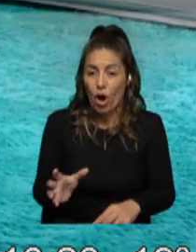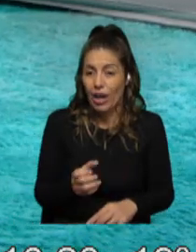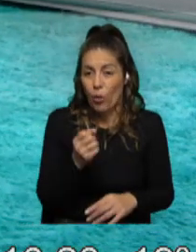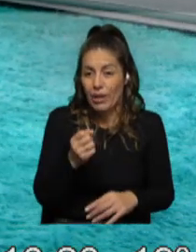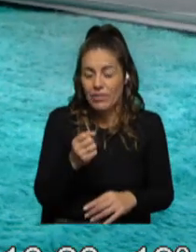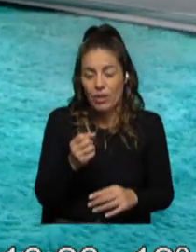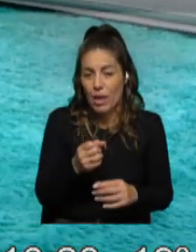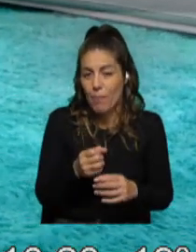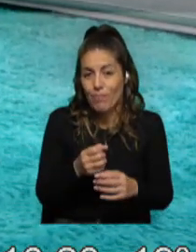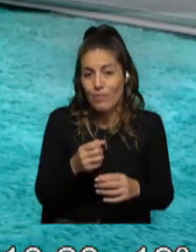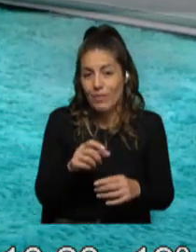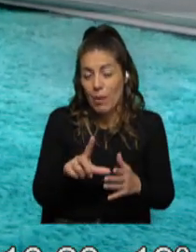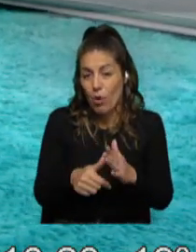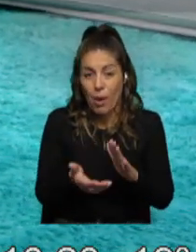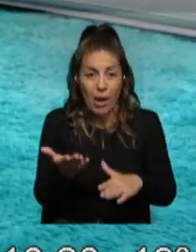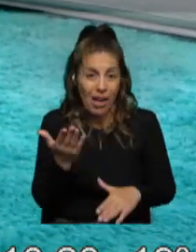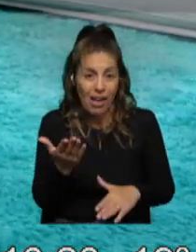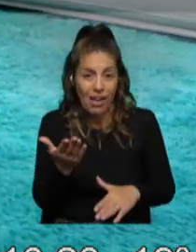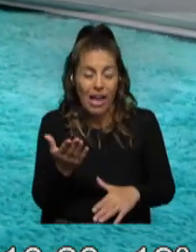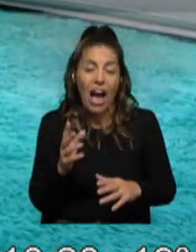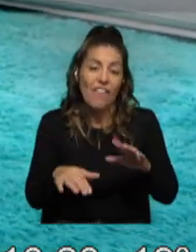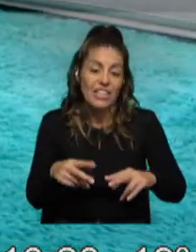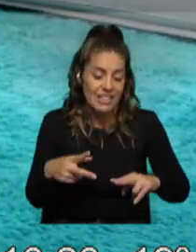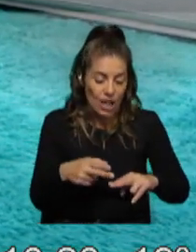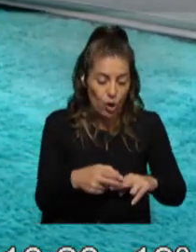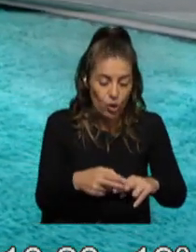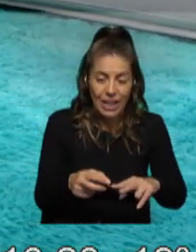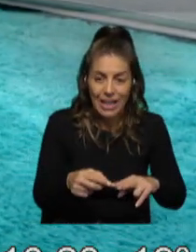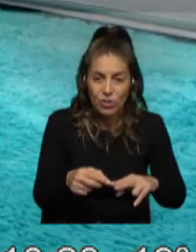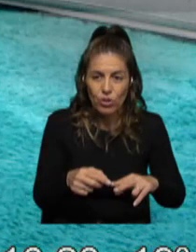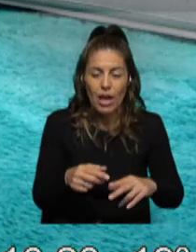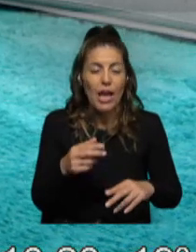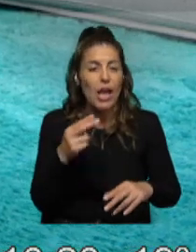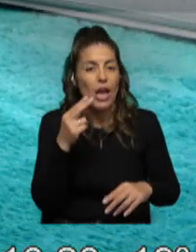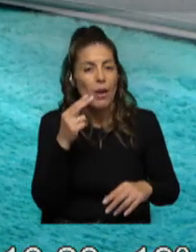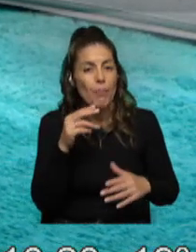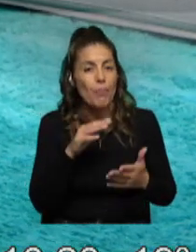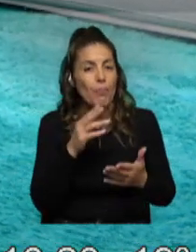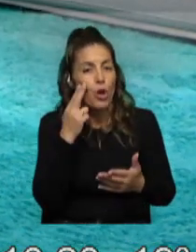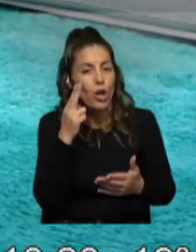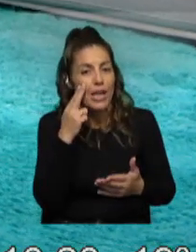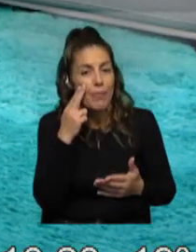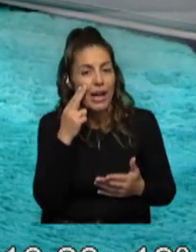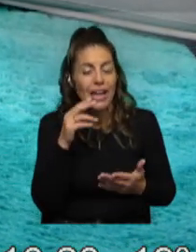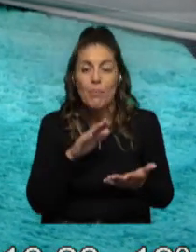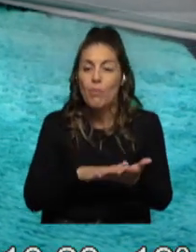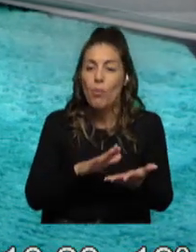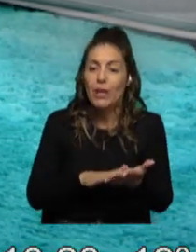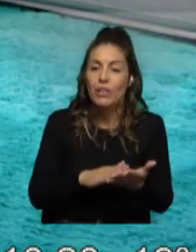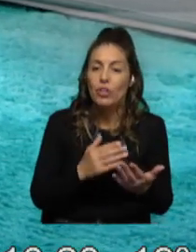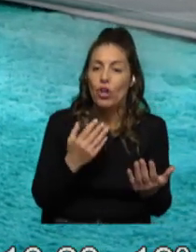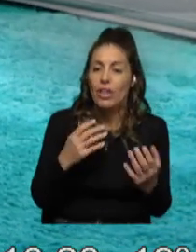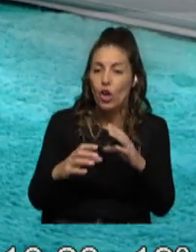Entonces, a veces se le corta las uñas, lo cual, bueno, está bien. El problema está que a la hora de querer comunicar, el gato ve que sus uñas